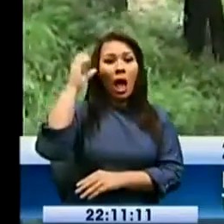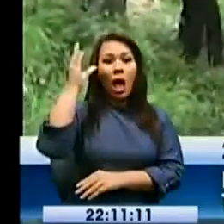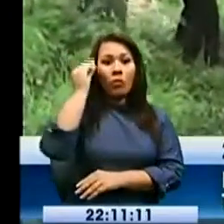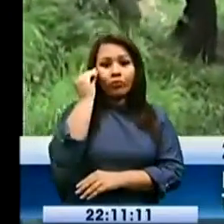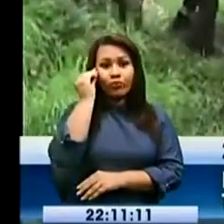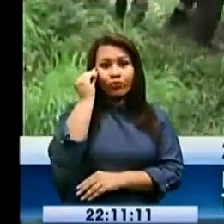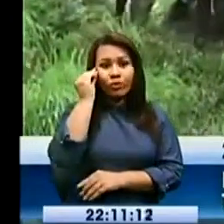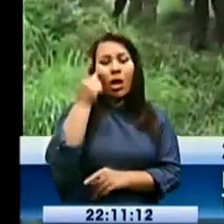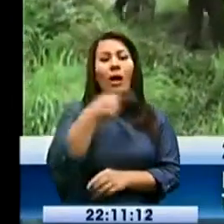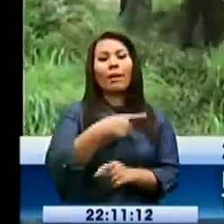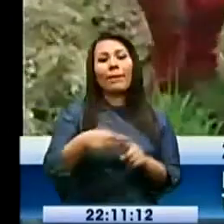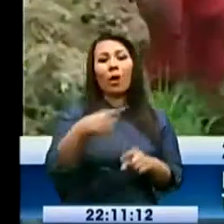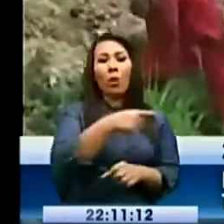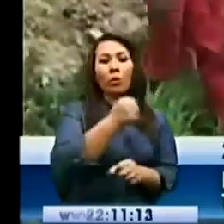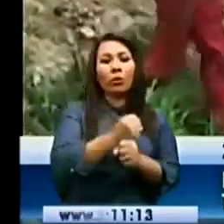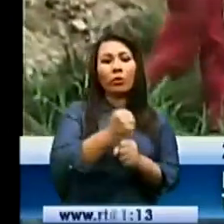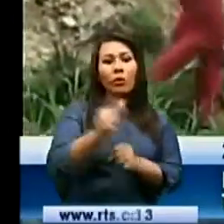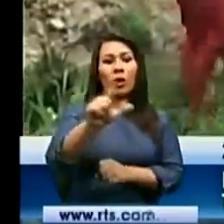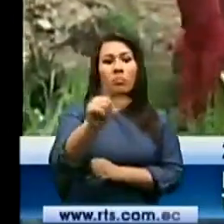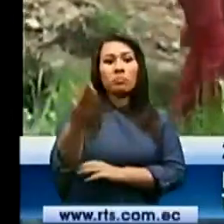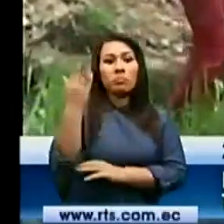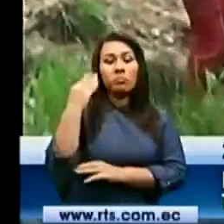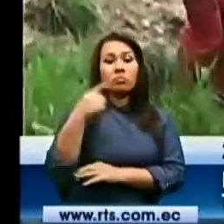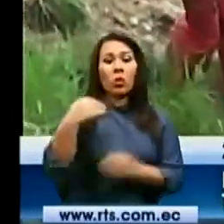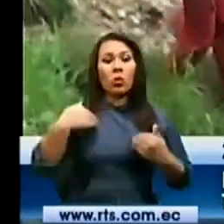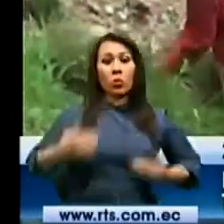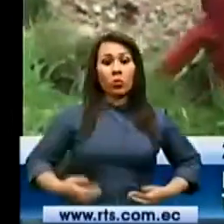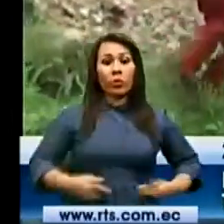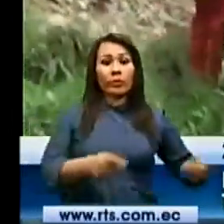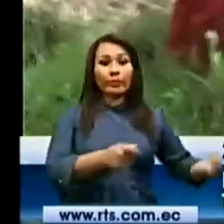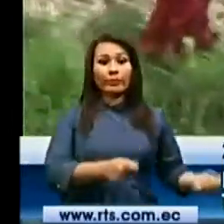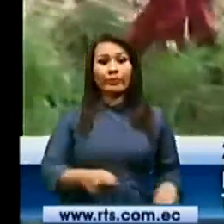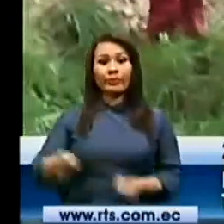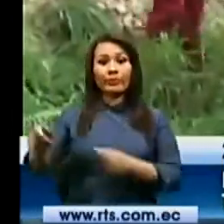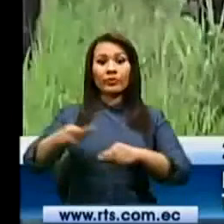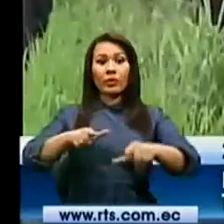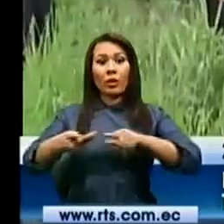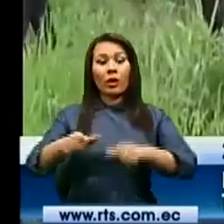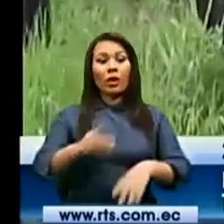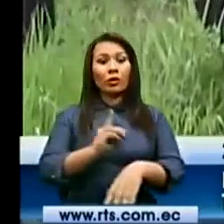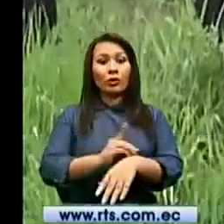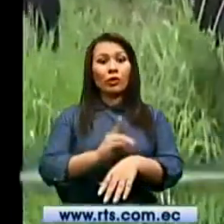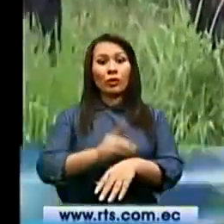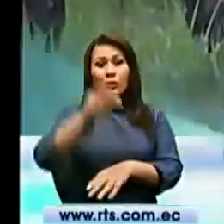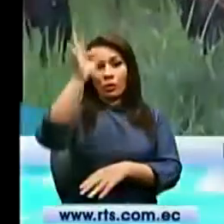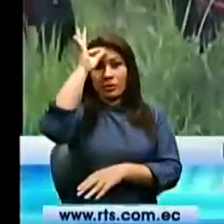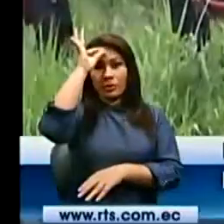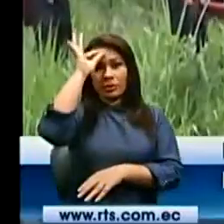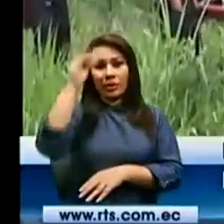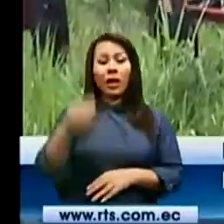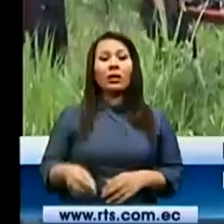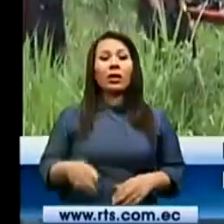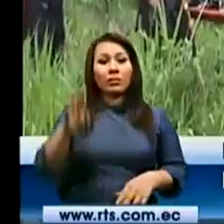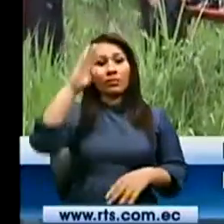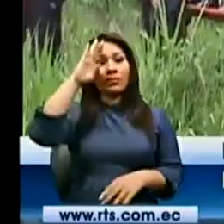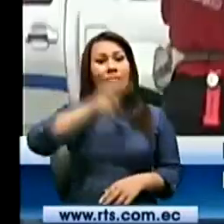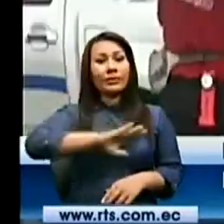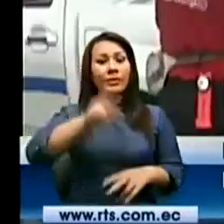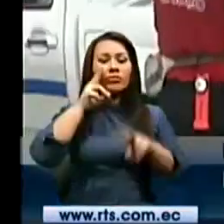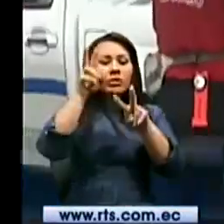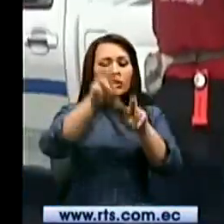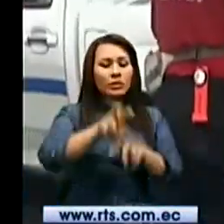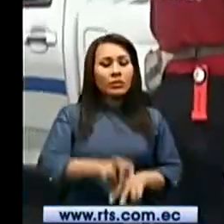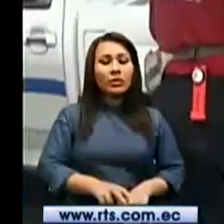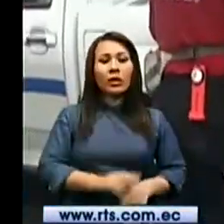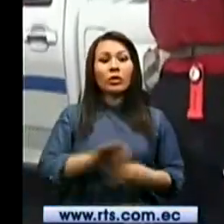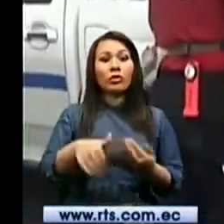empezado a trabajar desde el lunes. Los cadáveres fueron llevados hasta el Centro de Medicina Forense de Machala para las experticias de ley. Desde